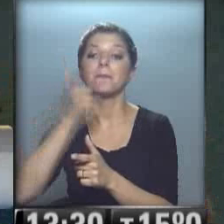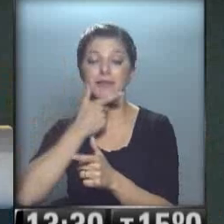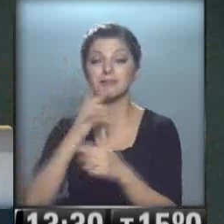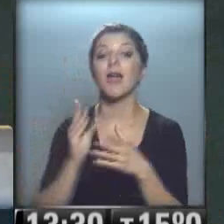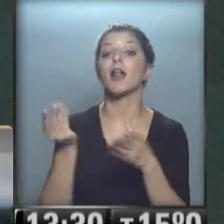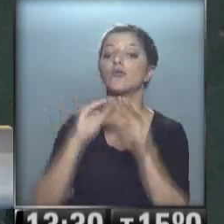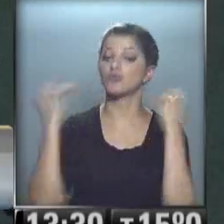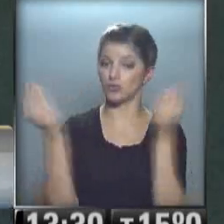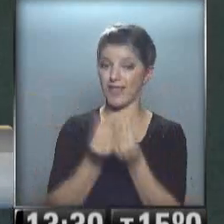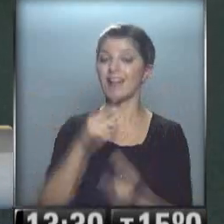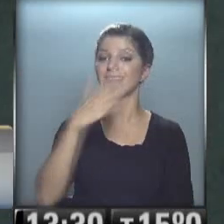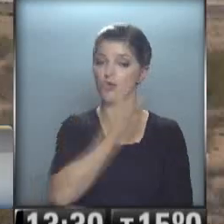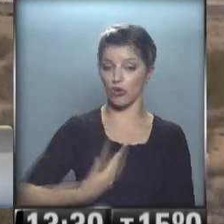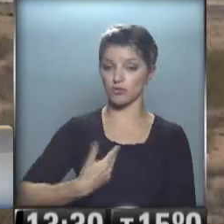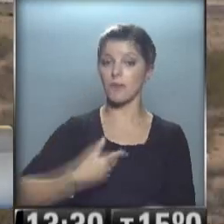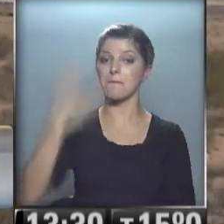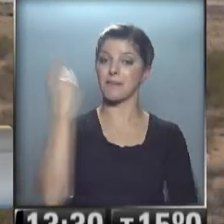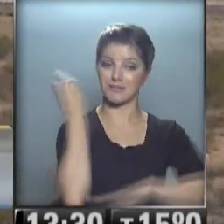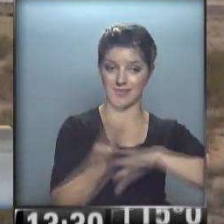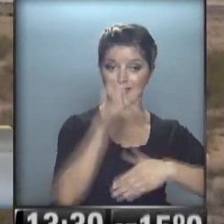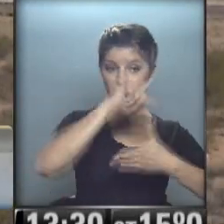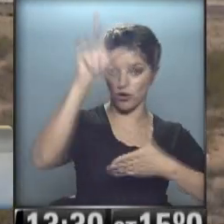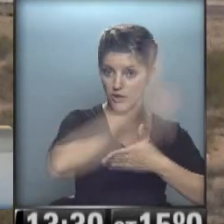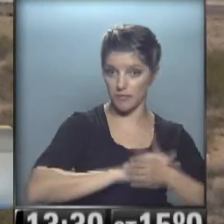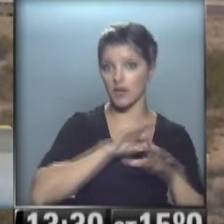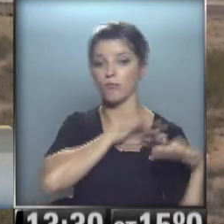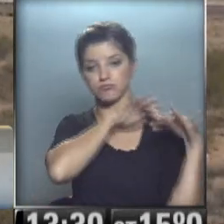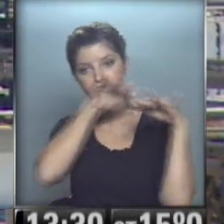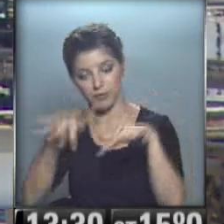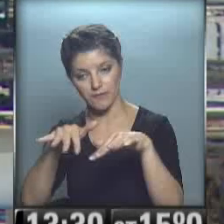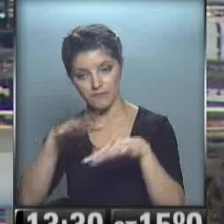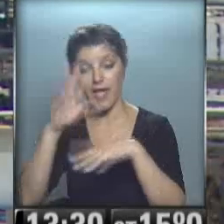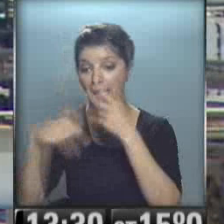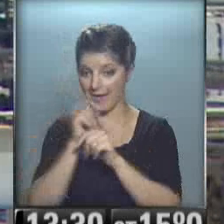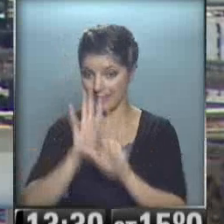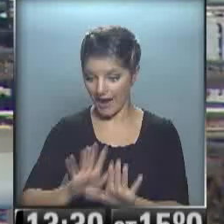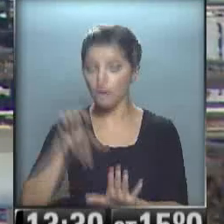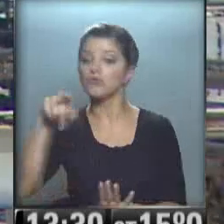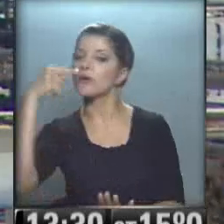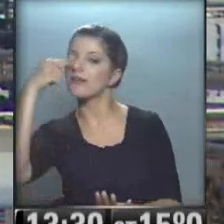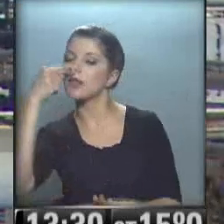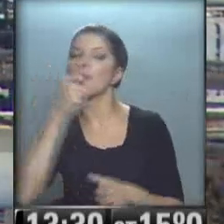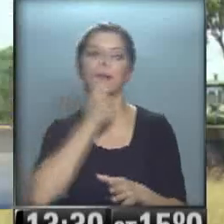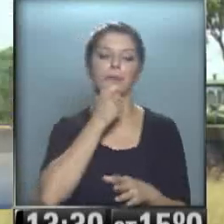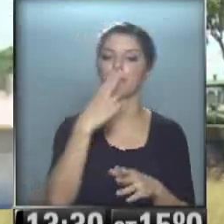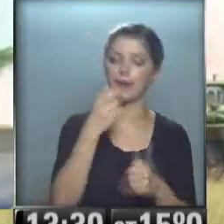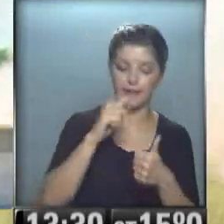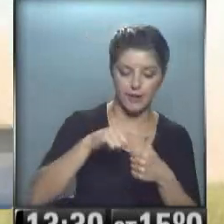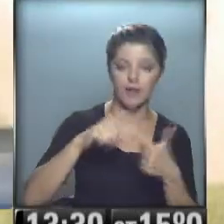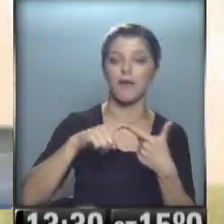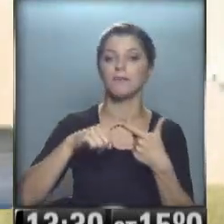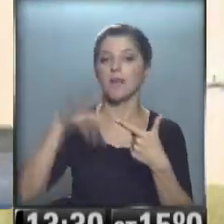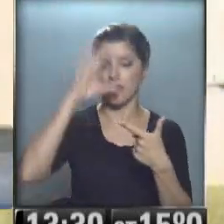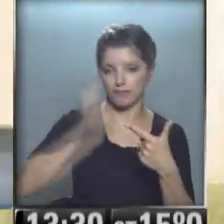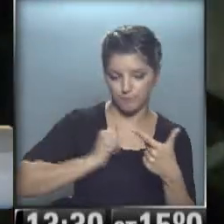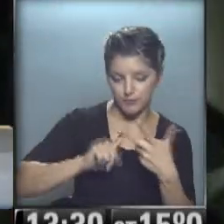12 presidentes latinoamericanos hasta aquí el interés ruso en la región abarca áreas como energía defensa